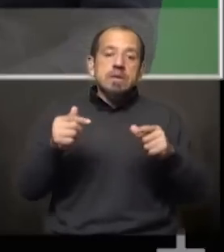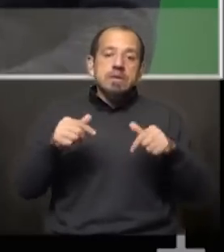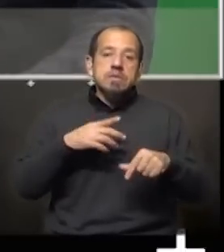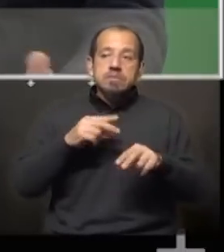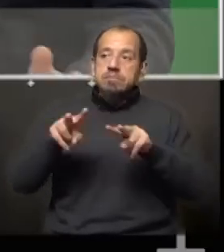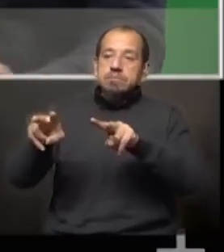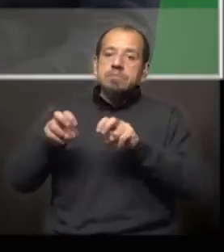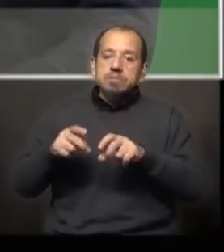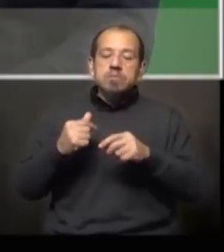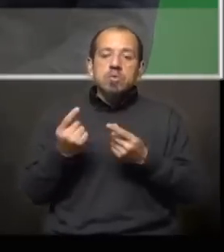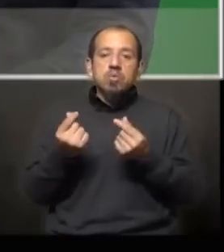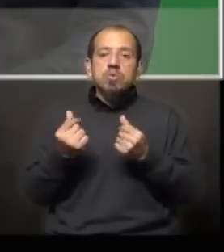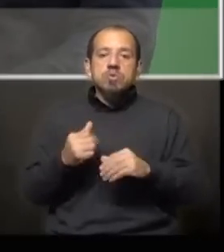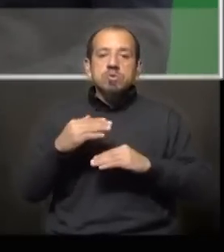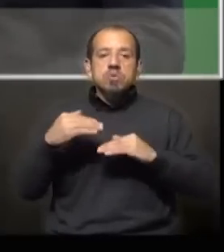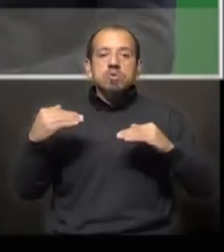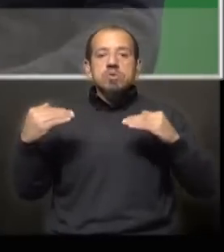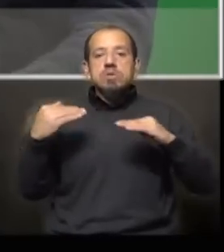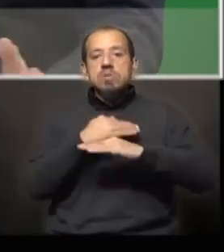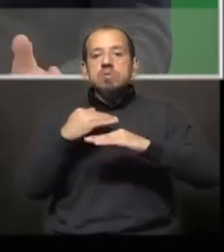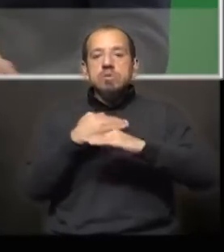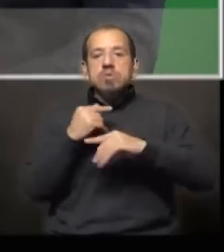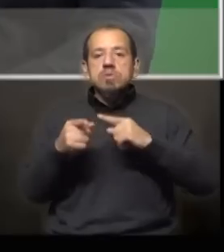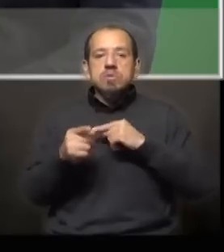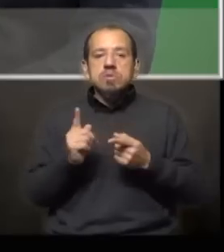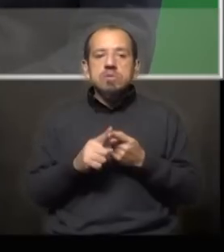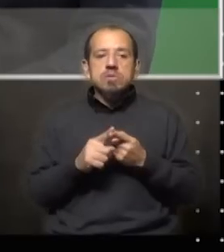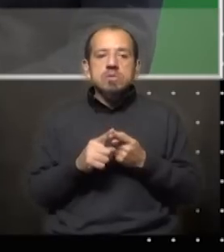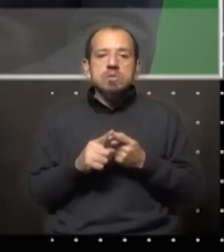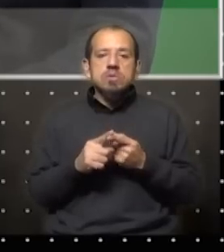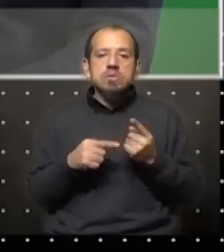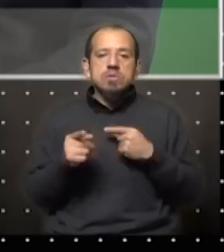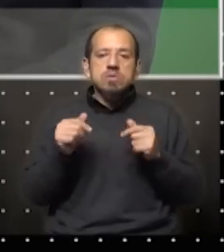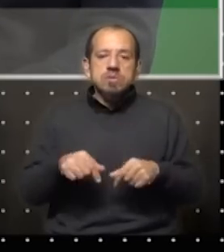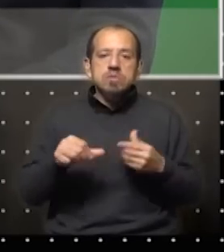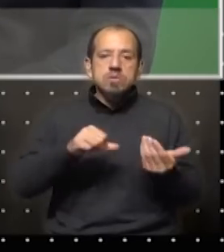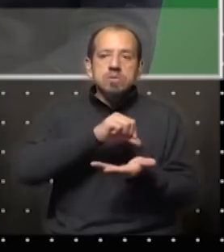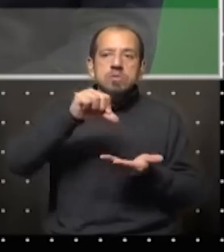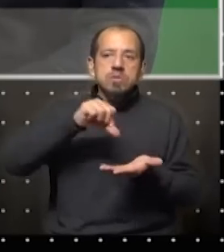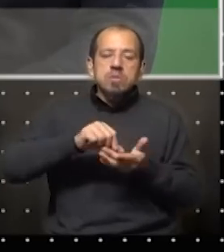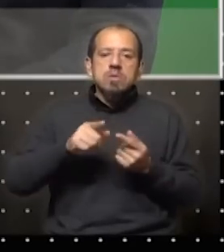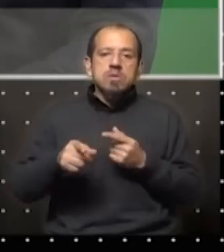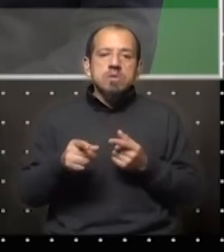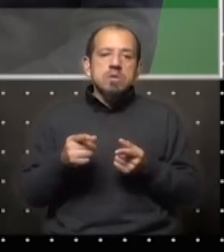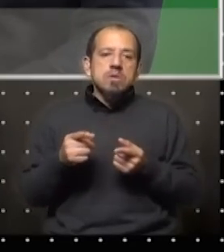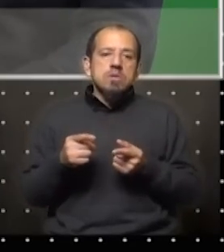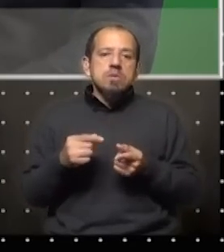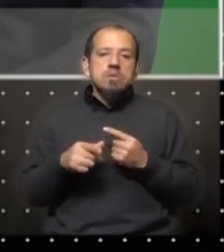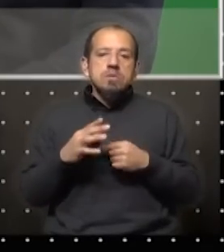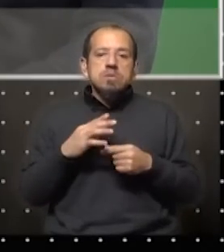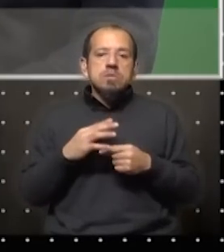región primero por un costo de transporte y logística Pero además también porque en realidad con nuestros países hoy tenemos grados de